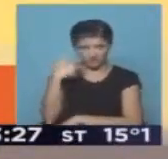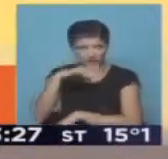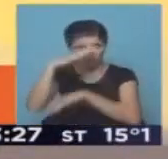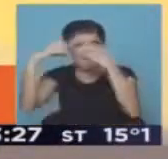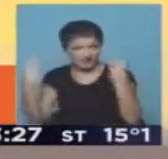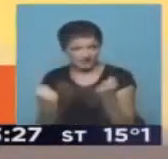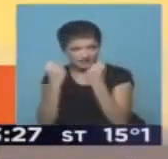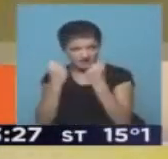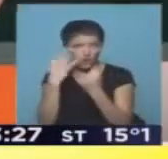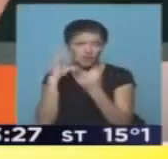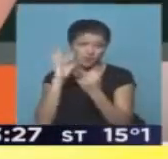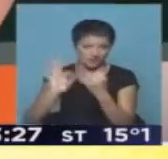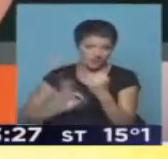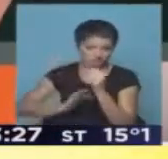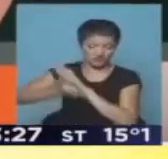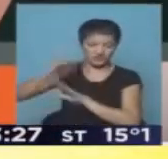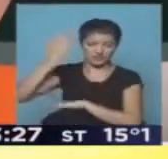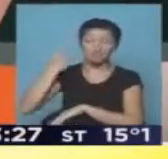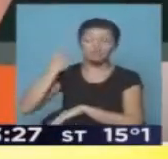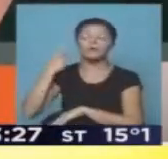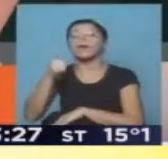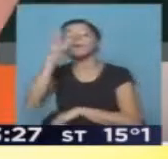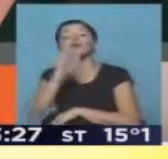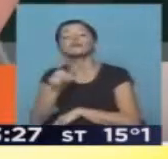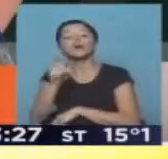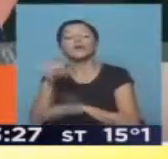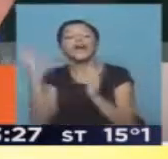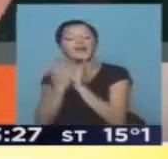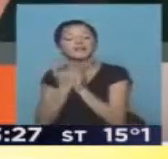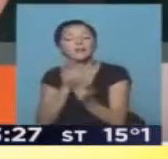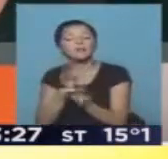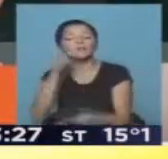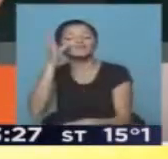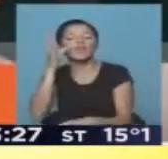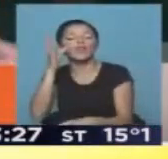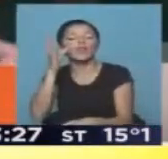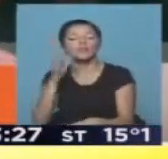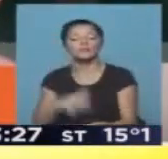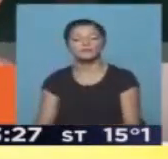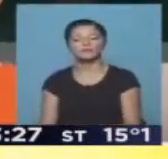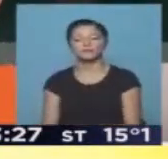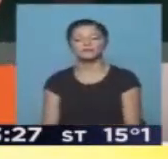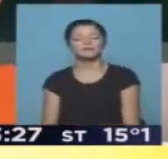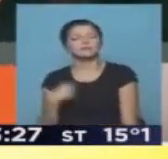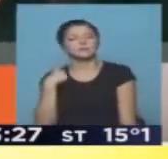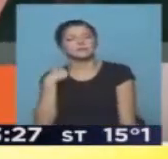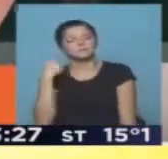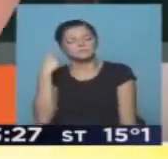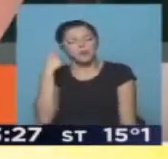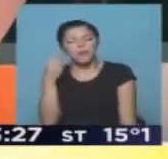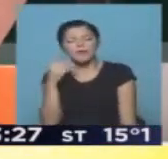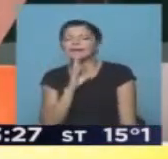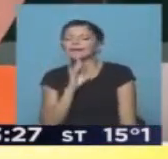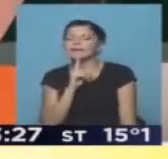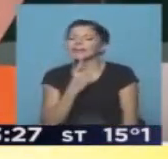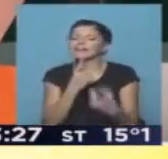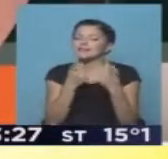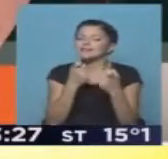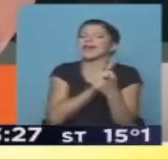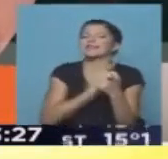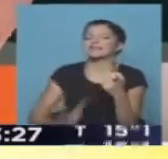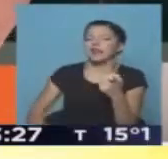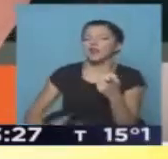redondo los agudos analistas dicen que se plantean porque israel necesita de un estado